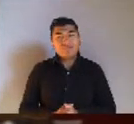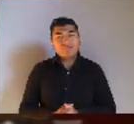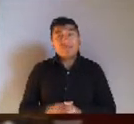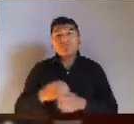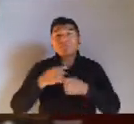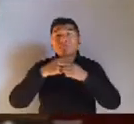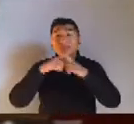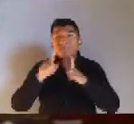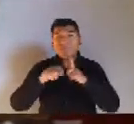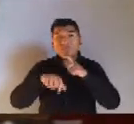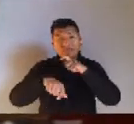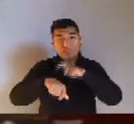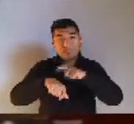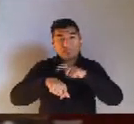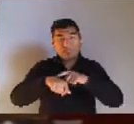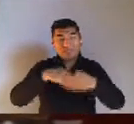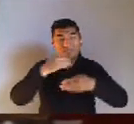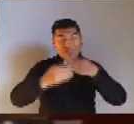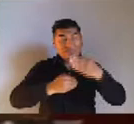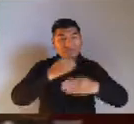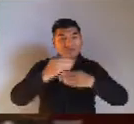Pero en el transcurso de la vida